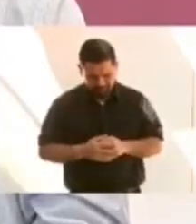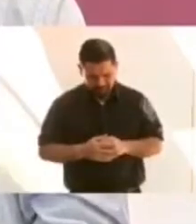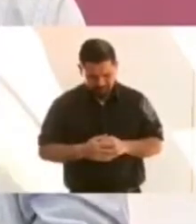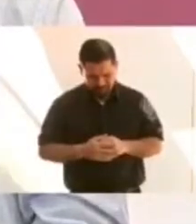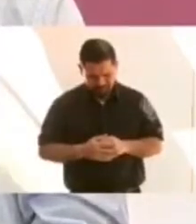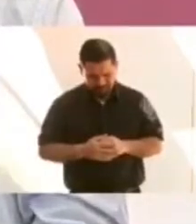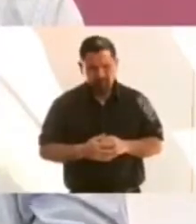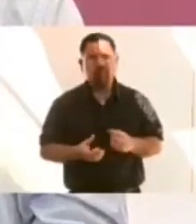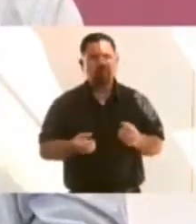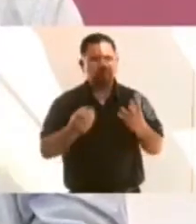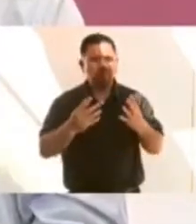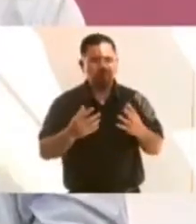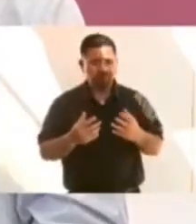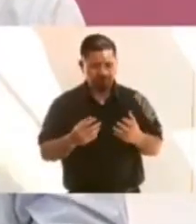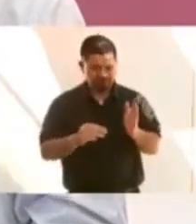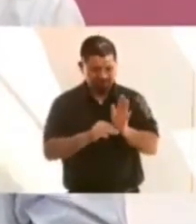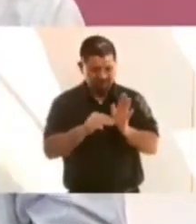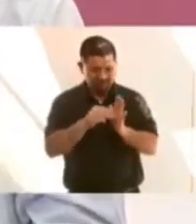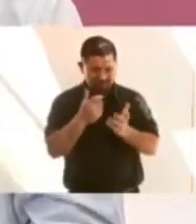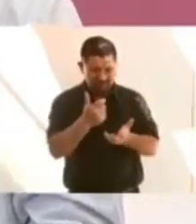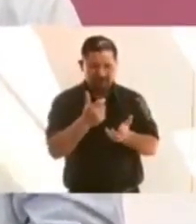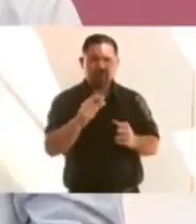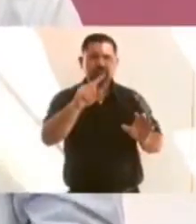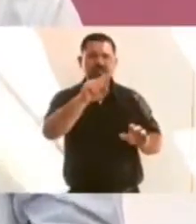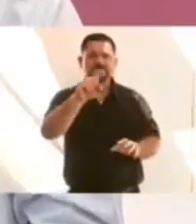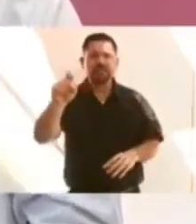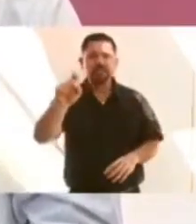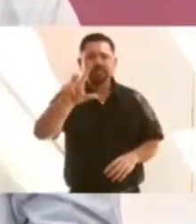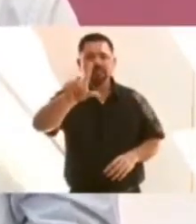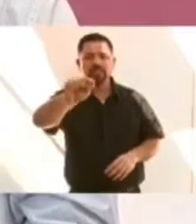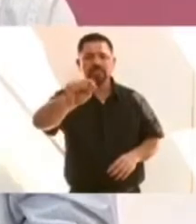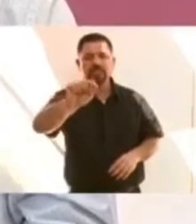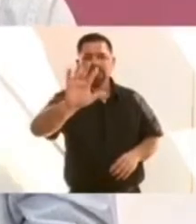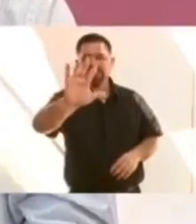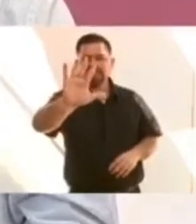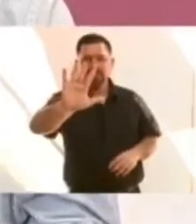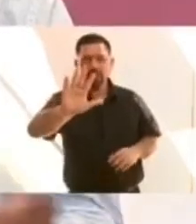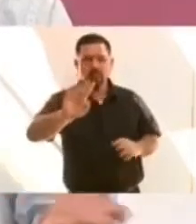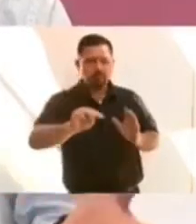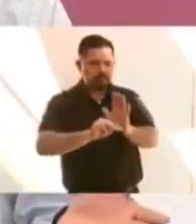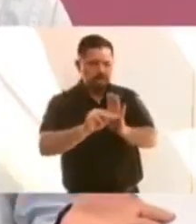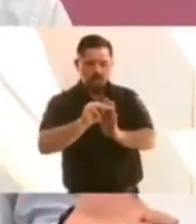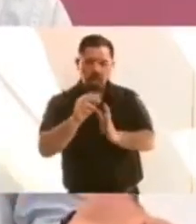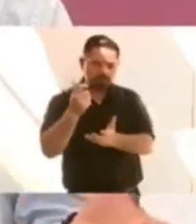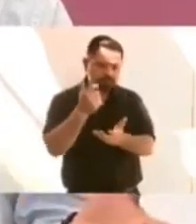175 millones de pesos, con ese propósito. Aparte,